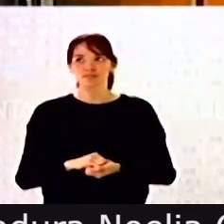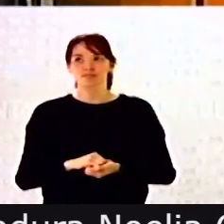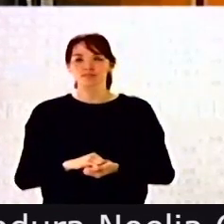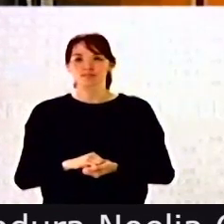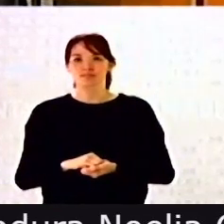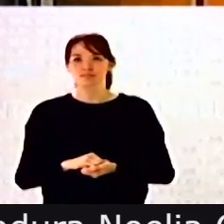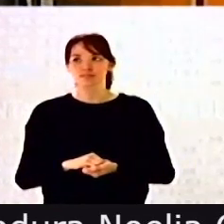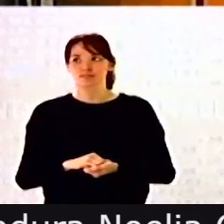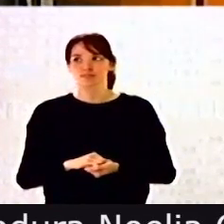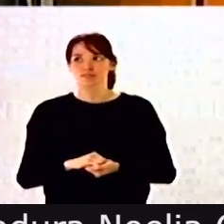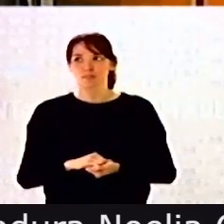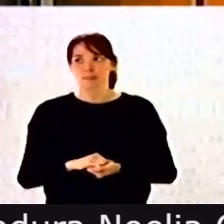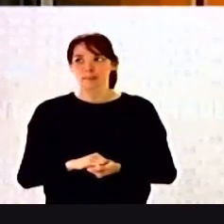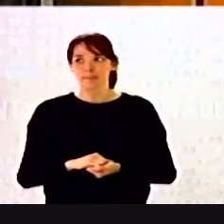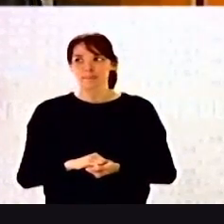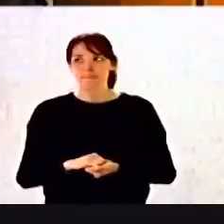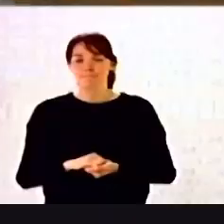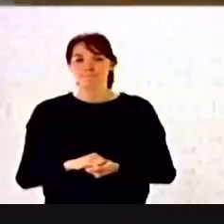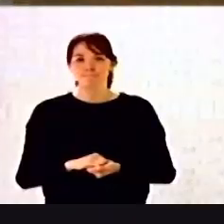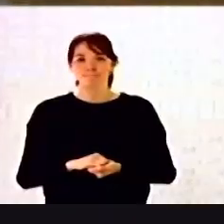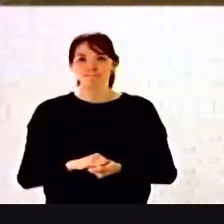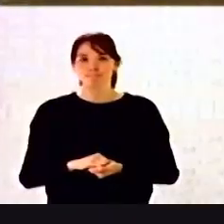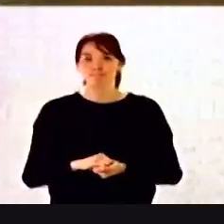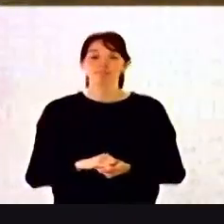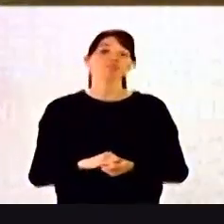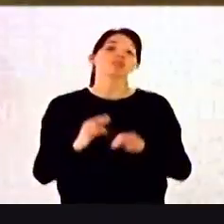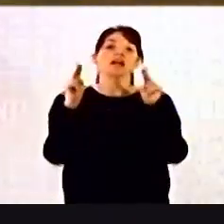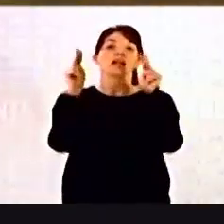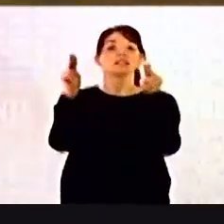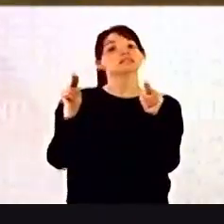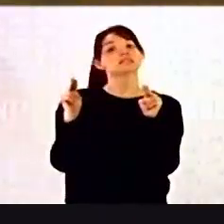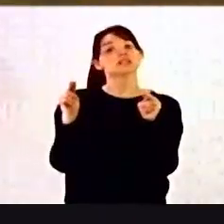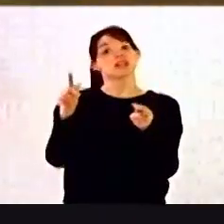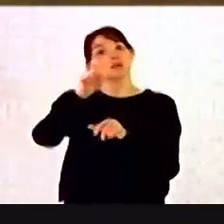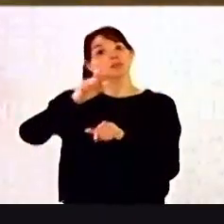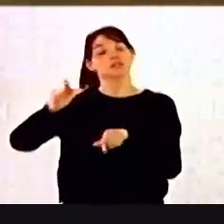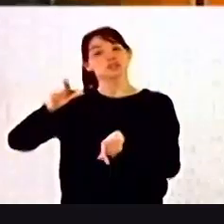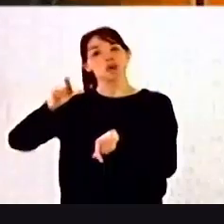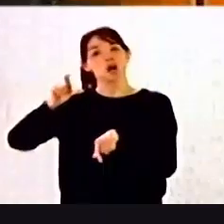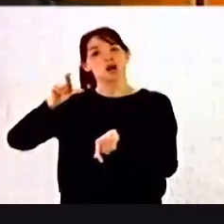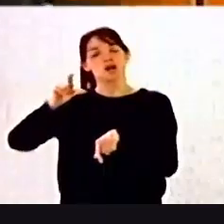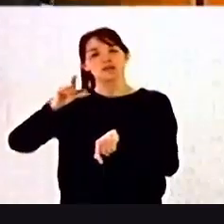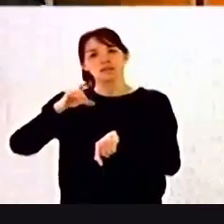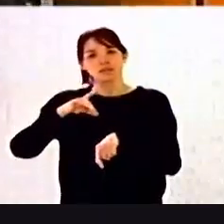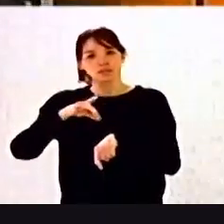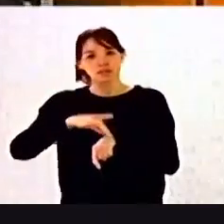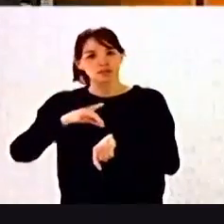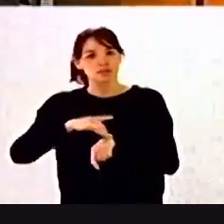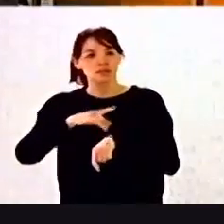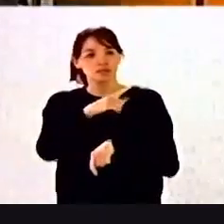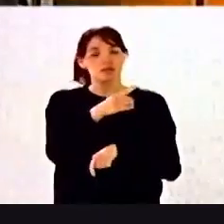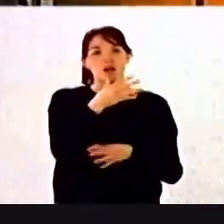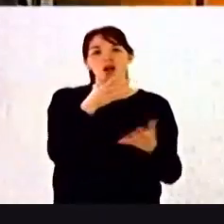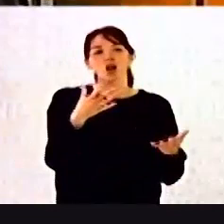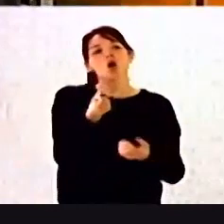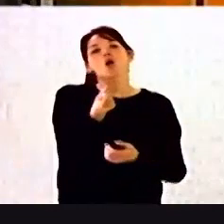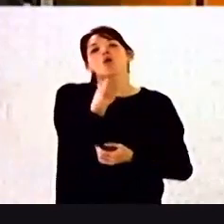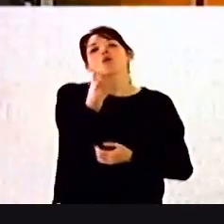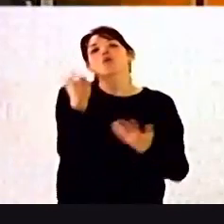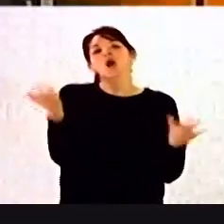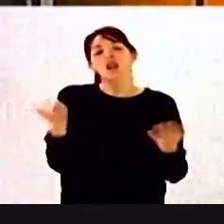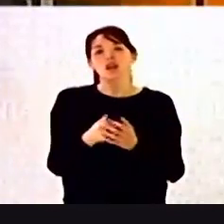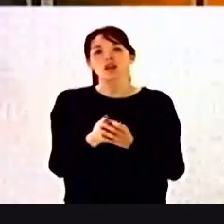Están priorizando las residencias que tienen casos más positivos. Por actualizar más esta información, quería saber cuáles son las que a día